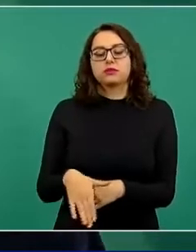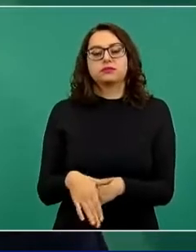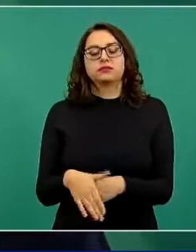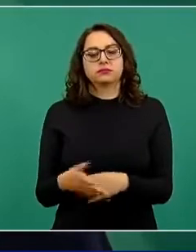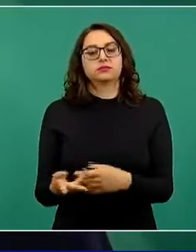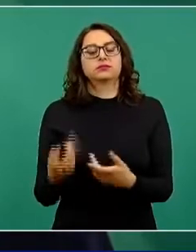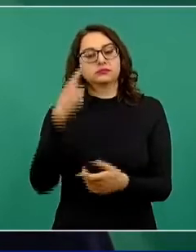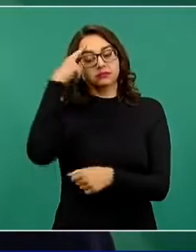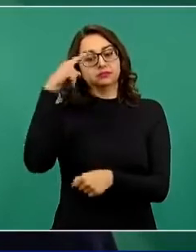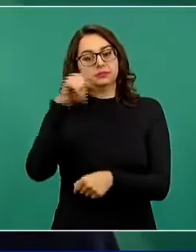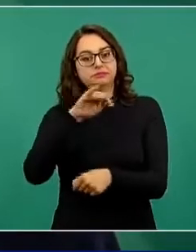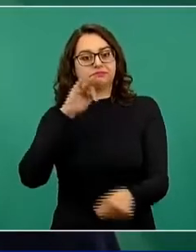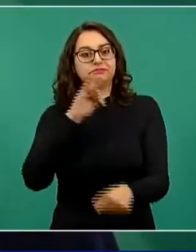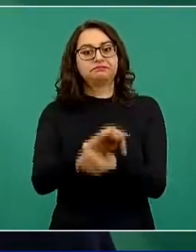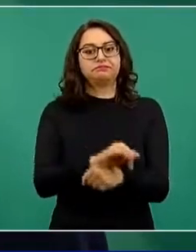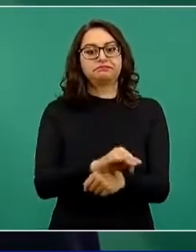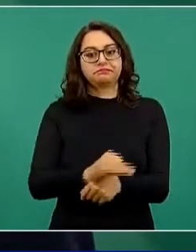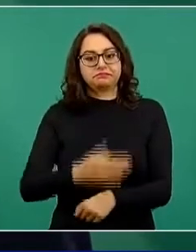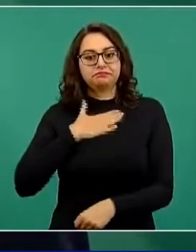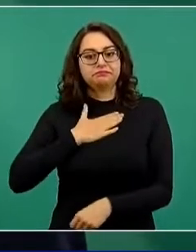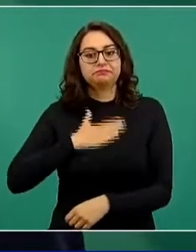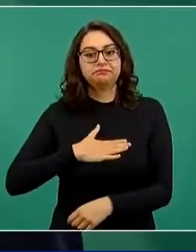por causas justas?